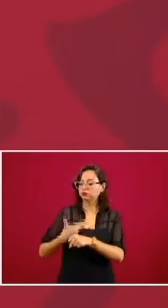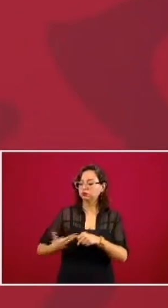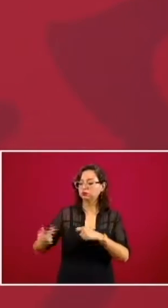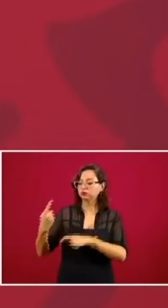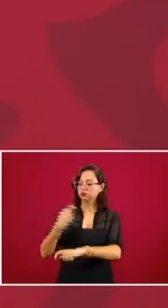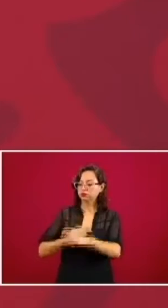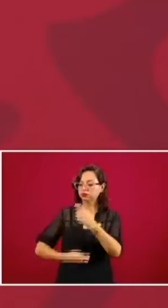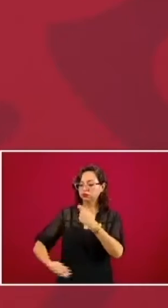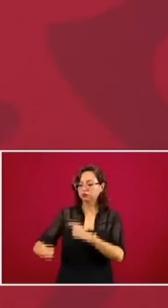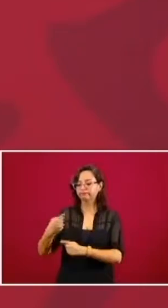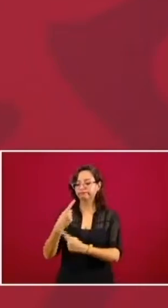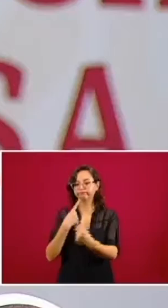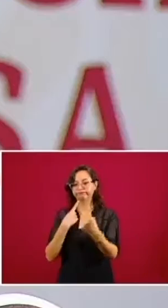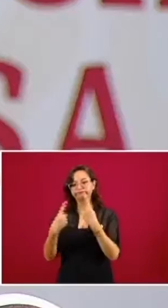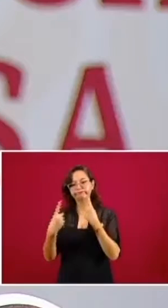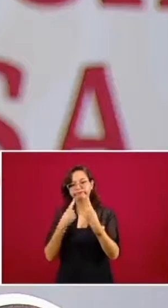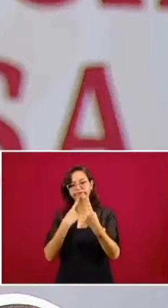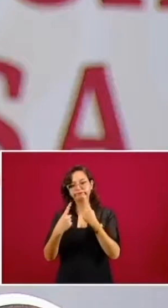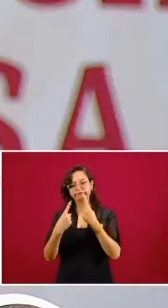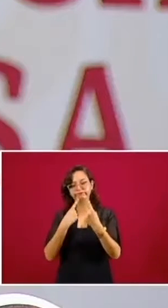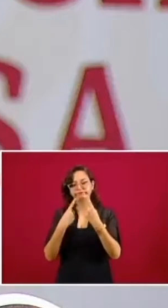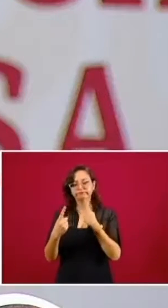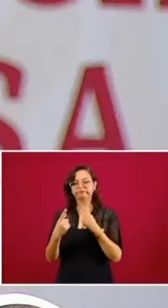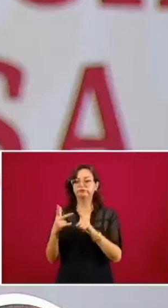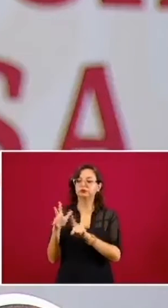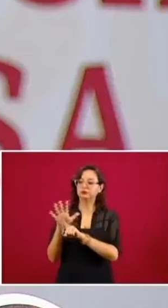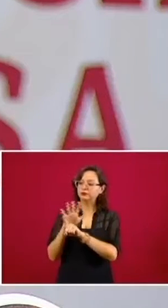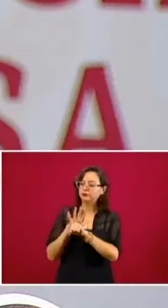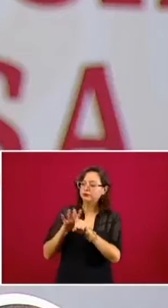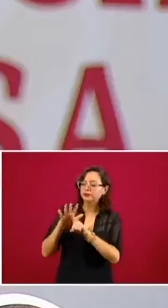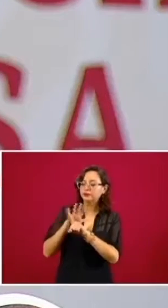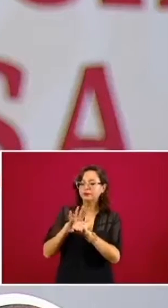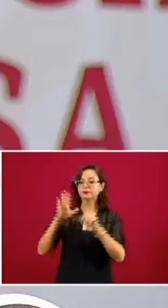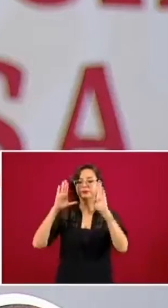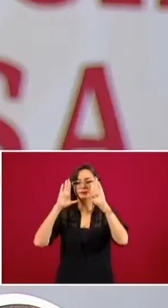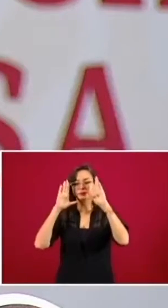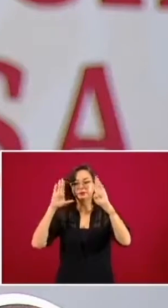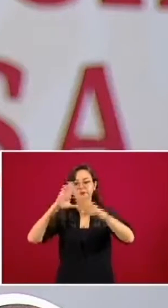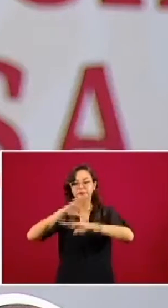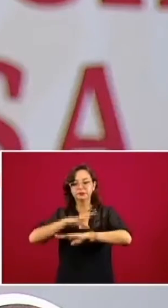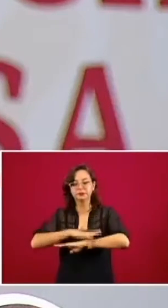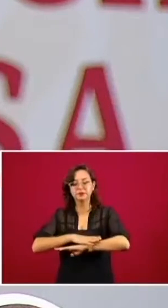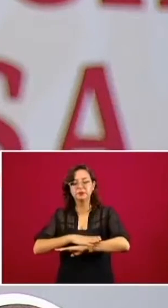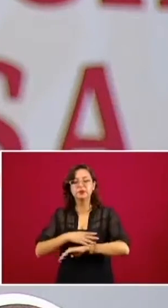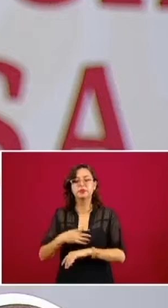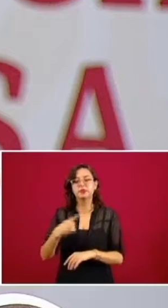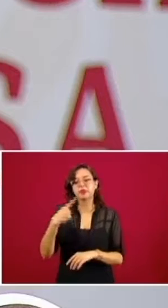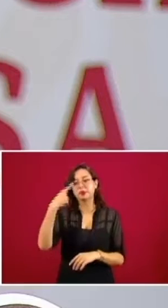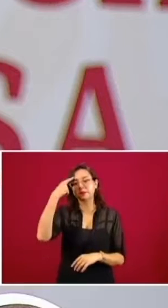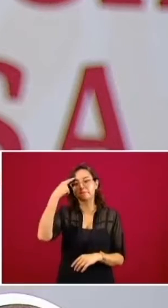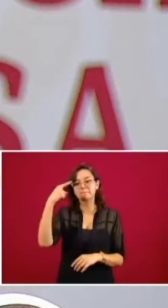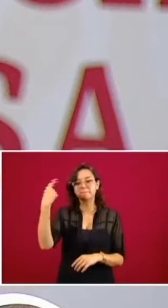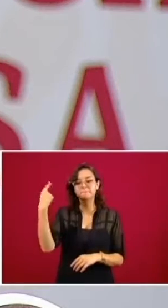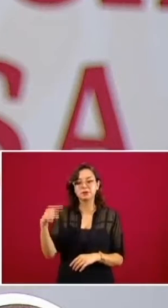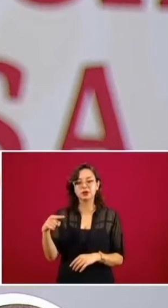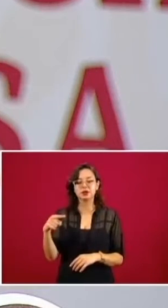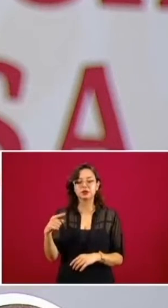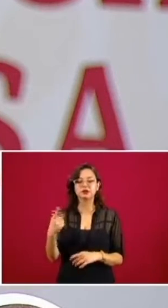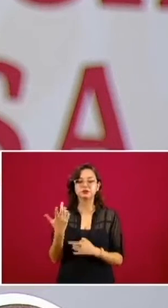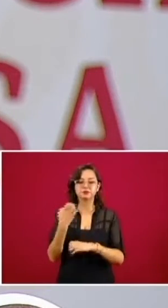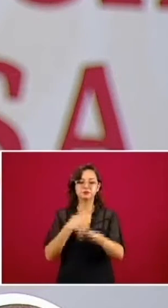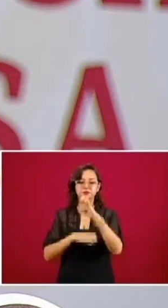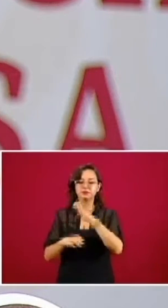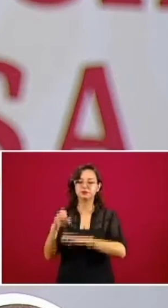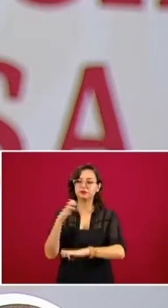de conciliación, de convencimiento, para algunas